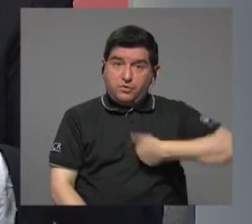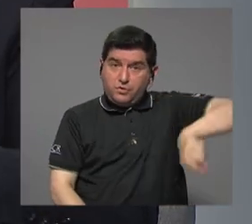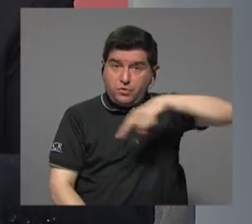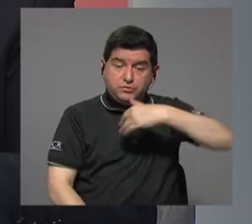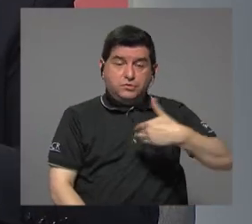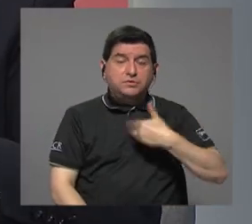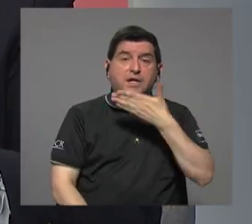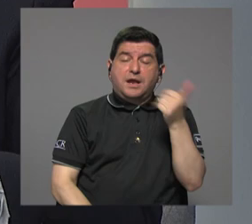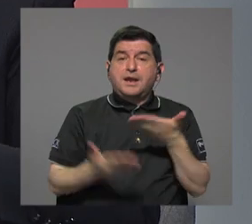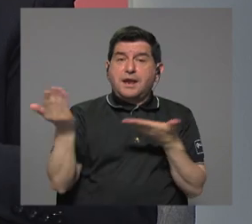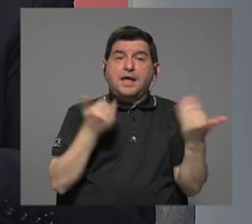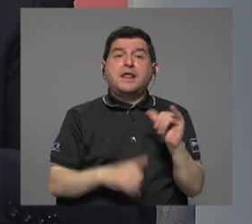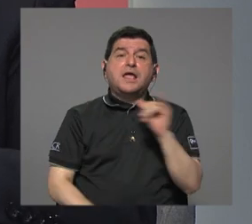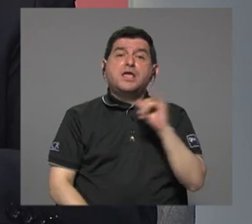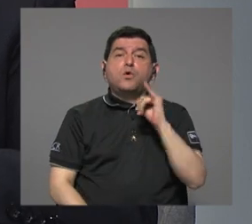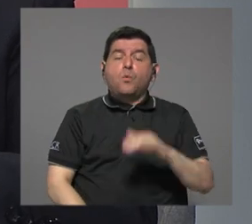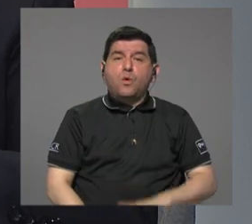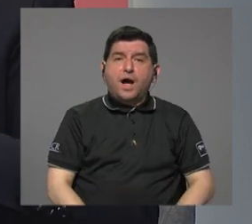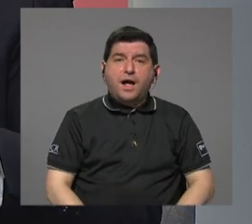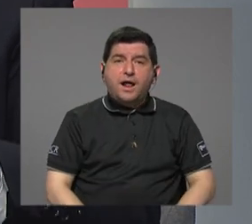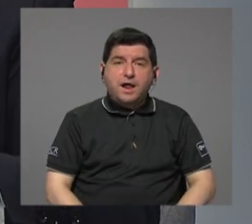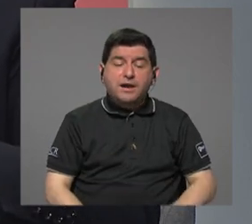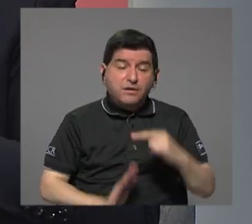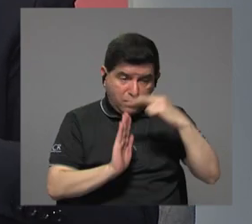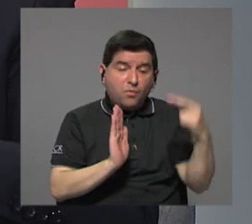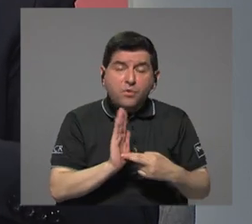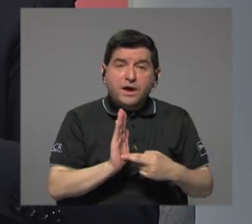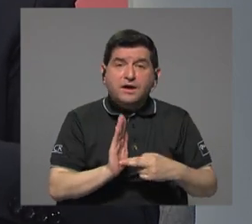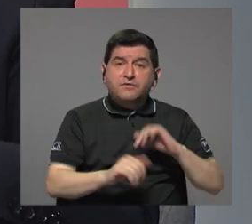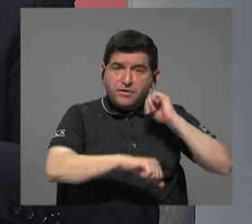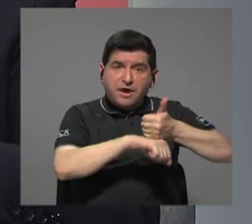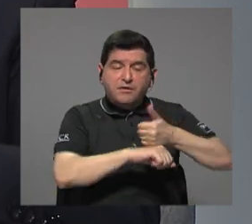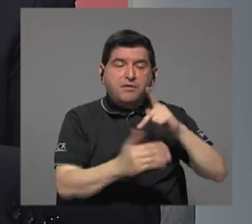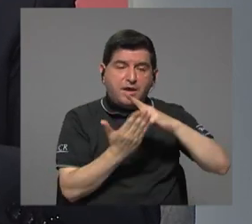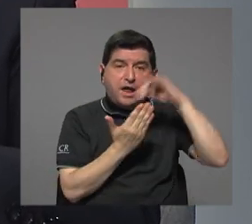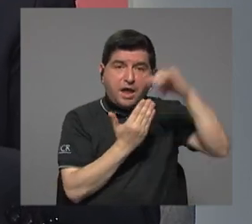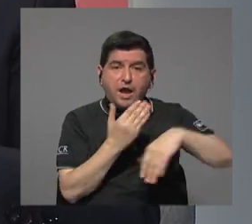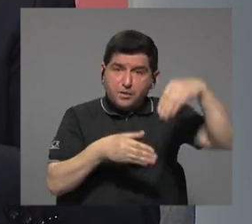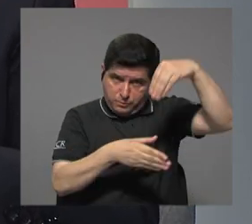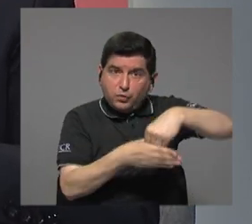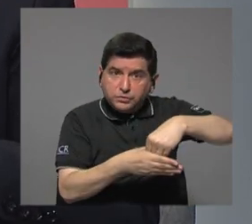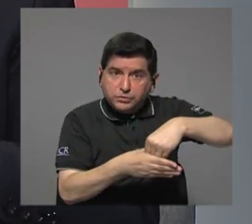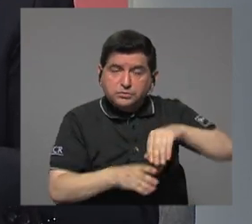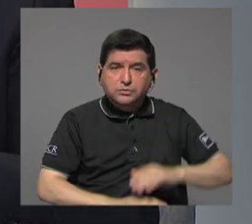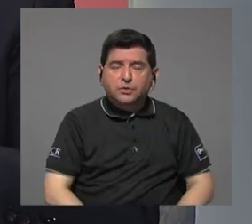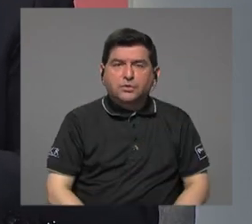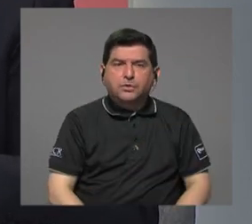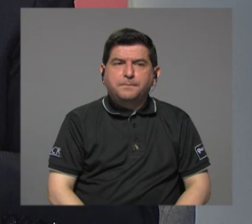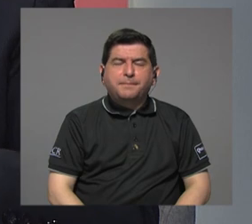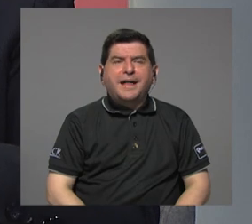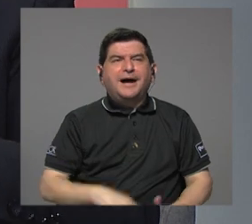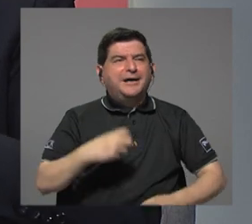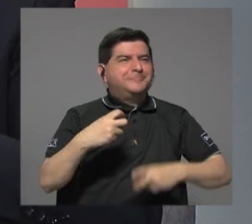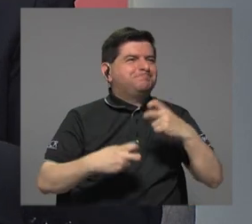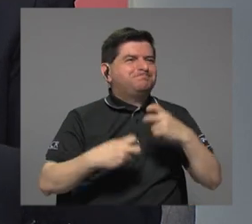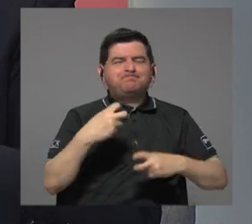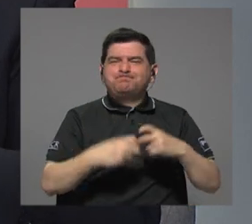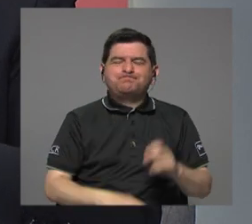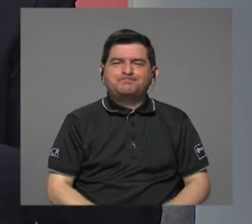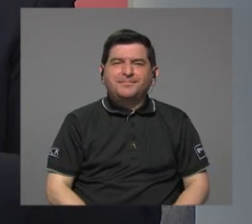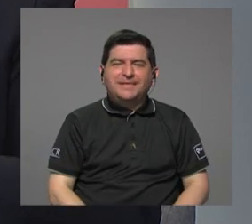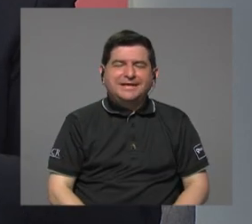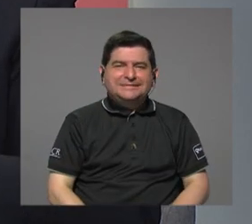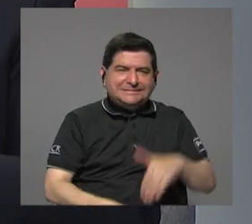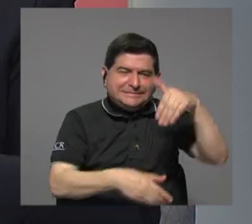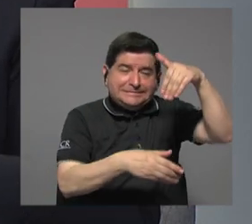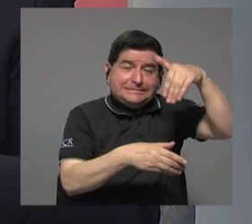mejores servicios también debe debe ser regla eso lo tiene este proyecto el grave problema es que se metieron